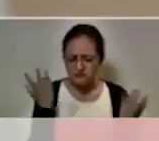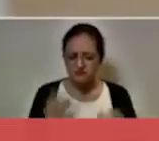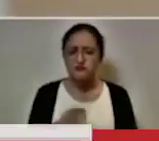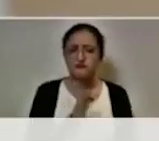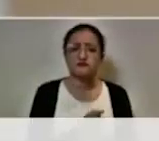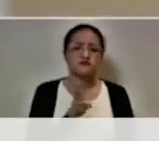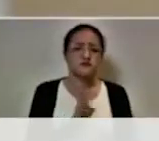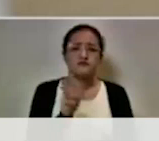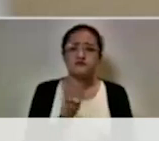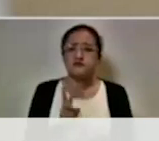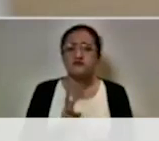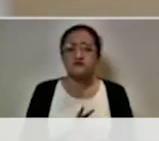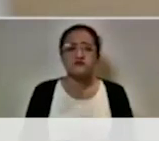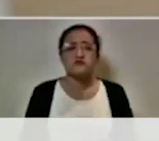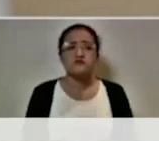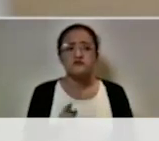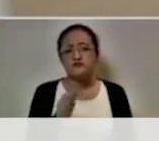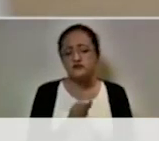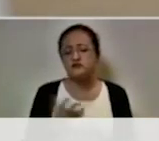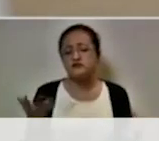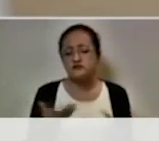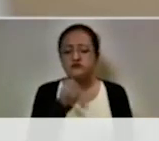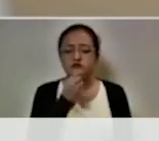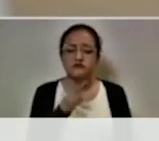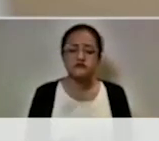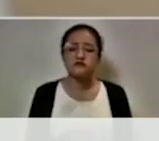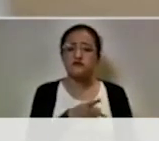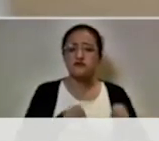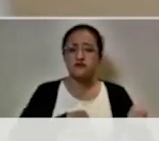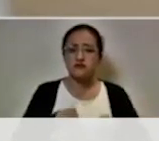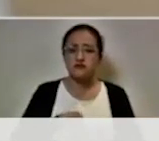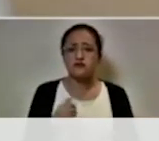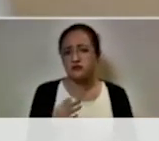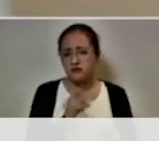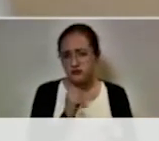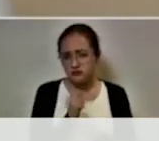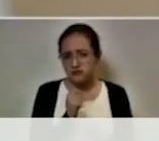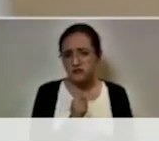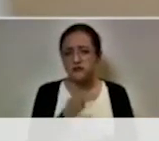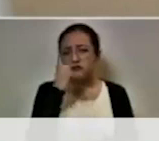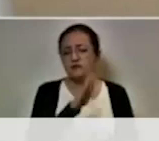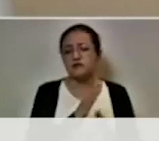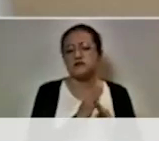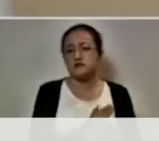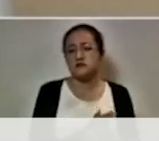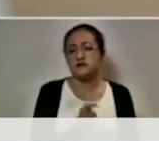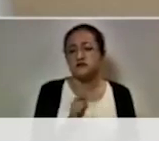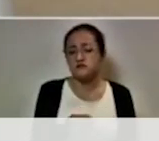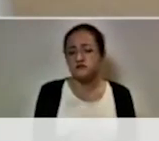son operativos los que tendrán que hacer la secretaria de movilidad para impedir